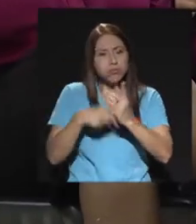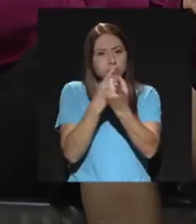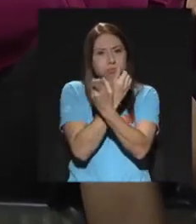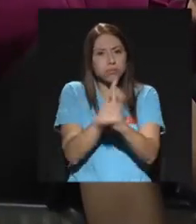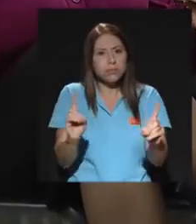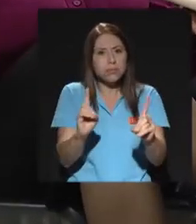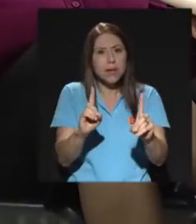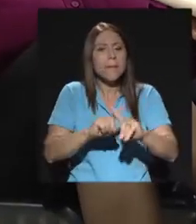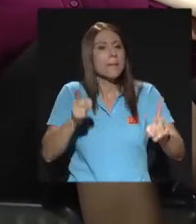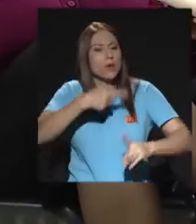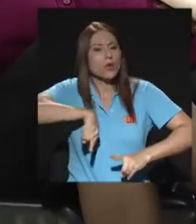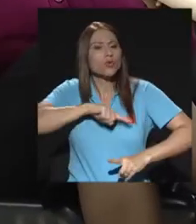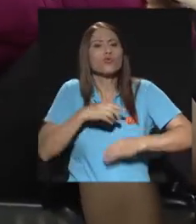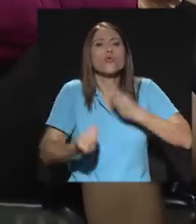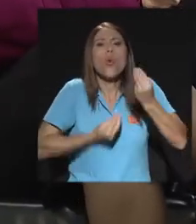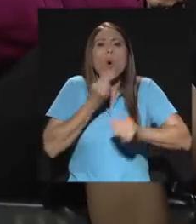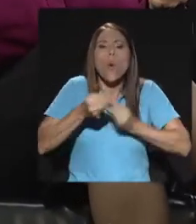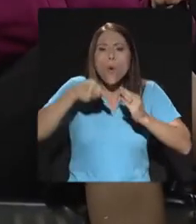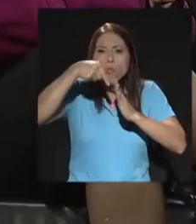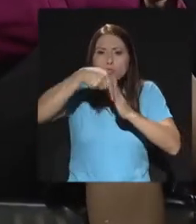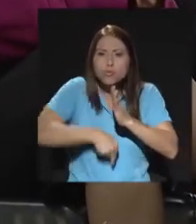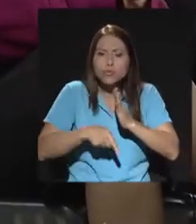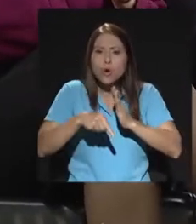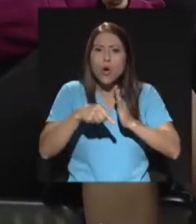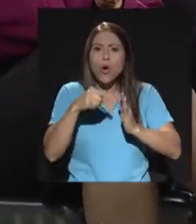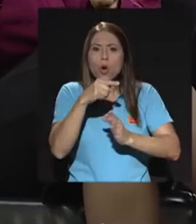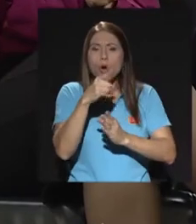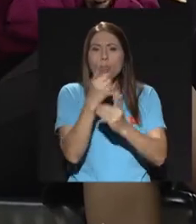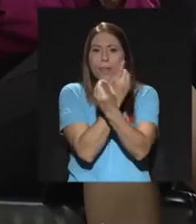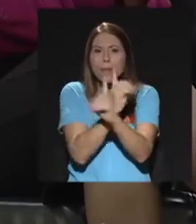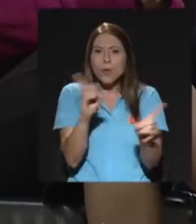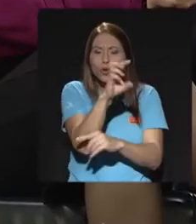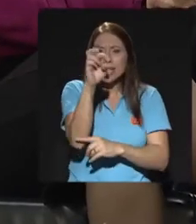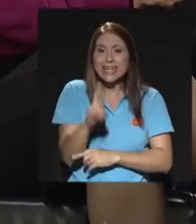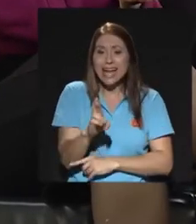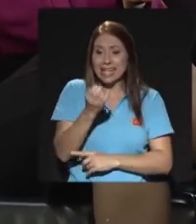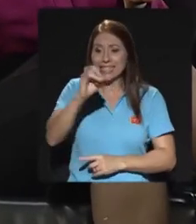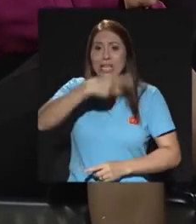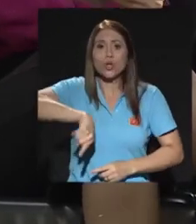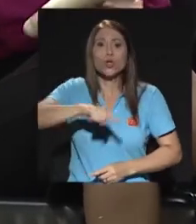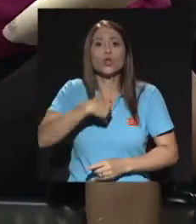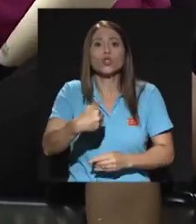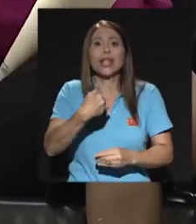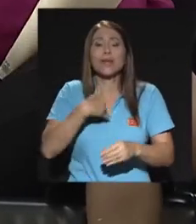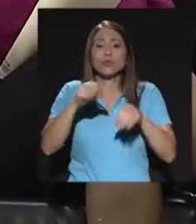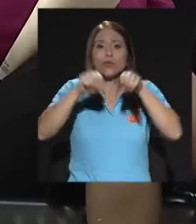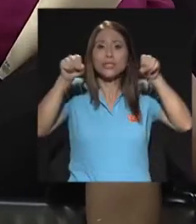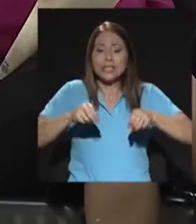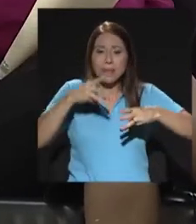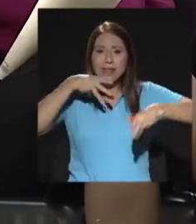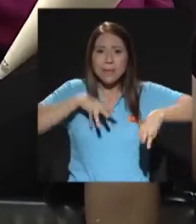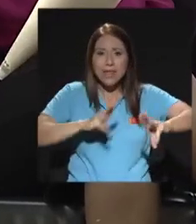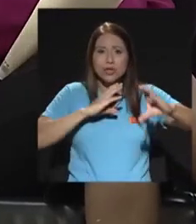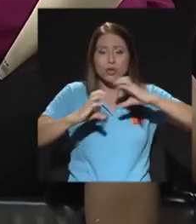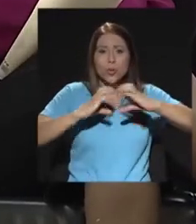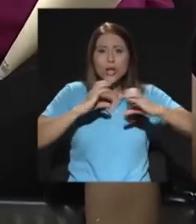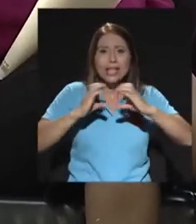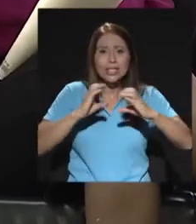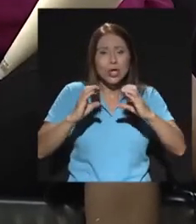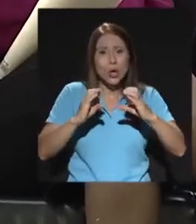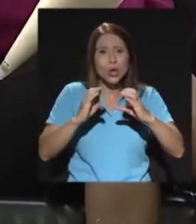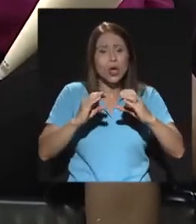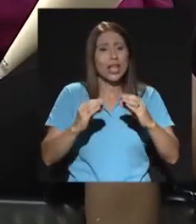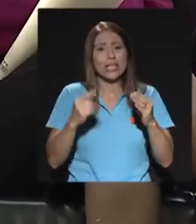¿cómo vamos a profundizar una democracia en Costa Rica si tenemos un sistema mediático concentrado,